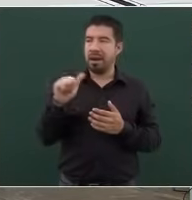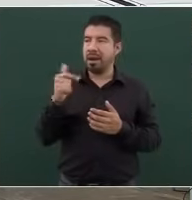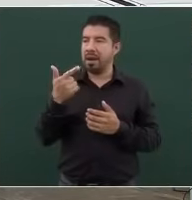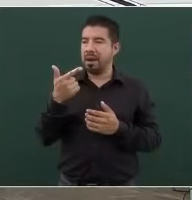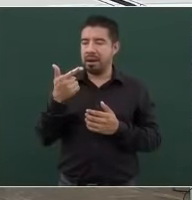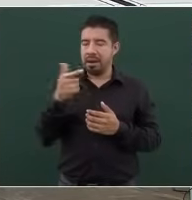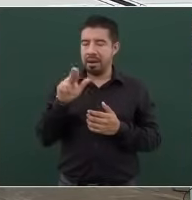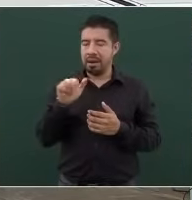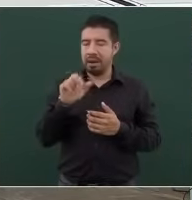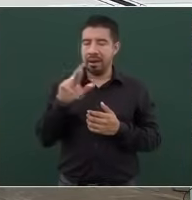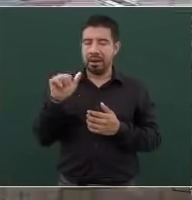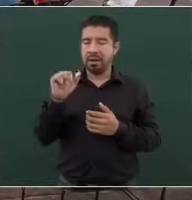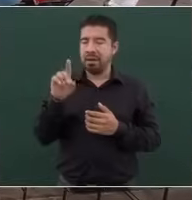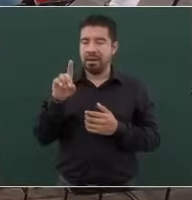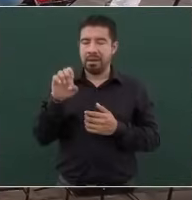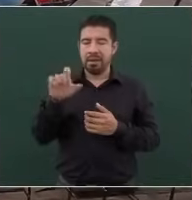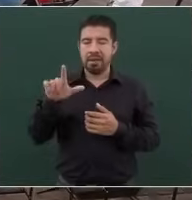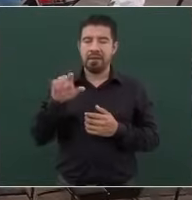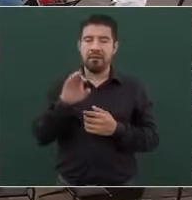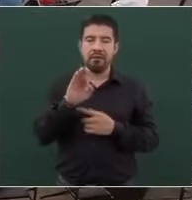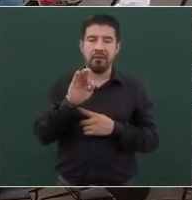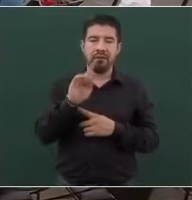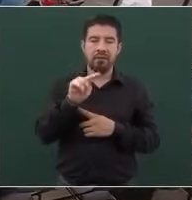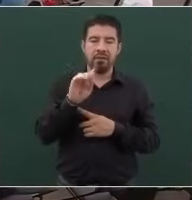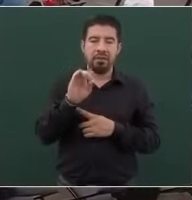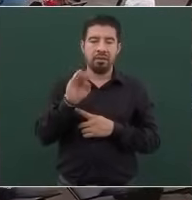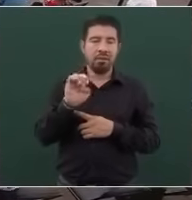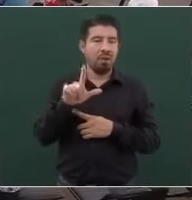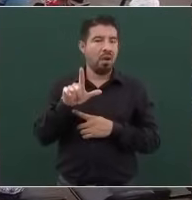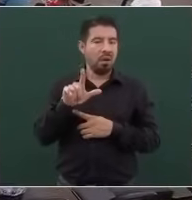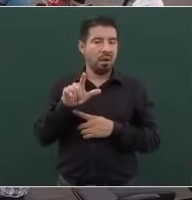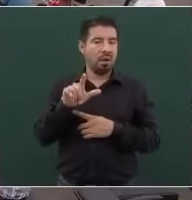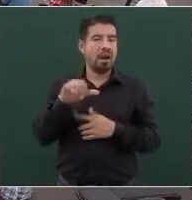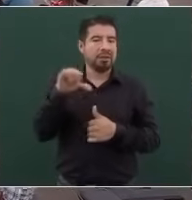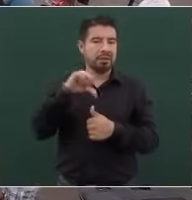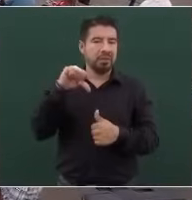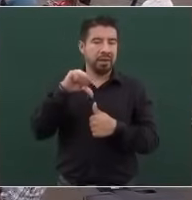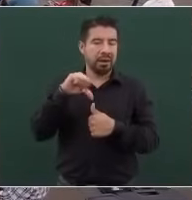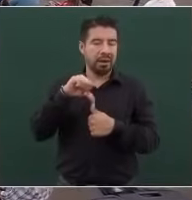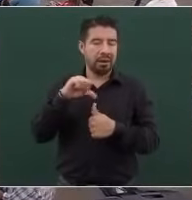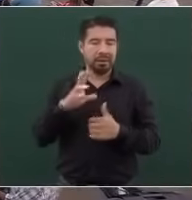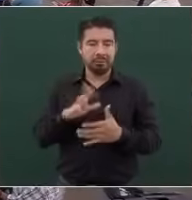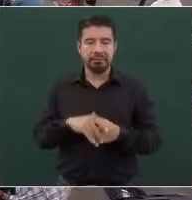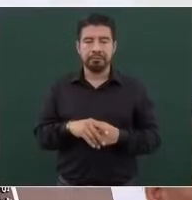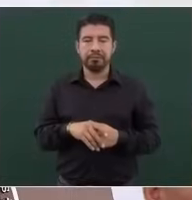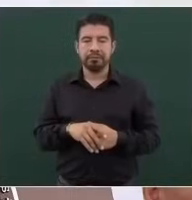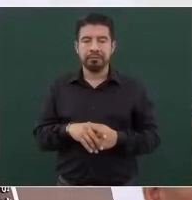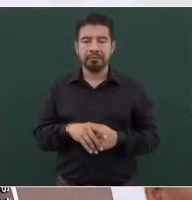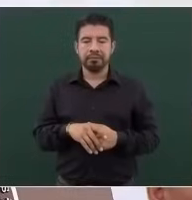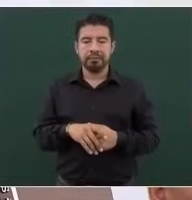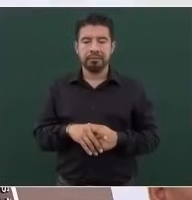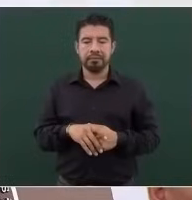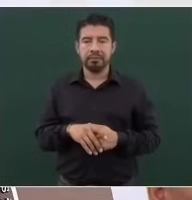Sí. Pero, ¿qué cosa decía? Que cuando el periodismo, ¿qué?